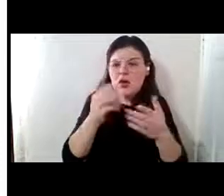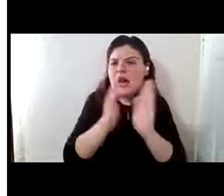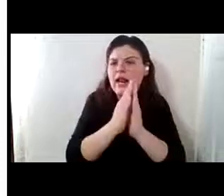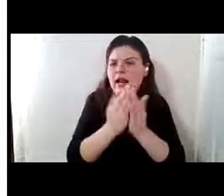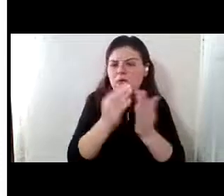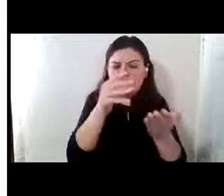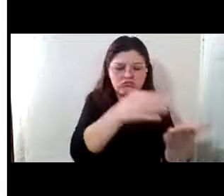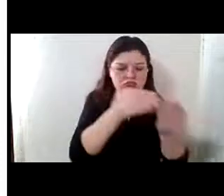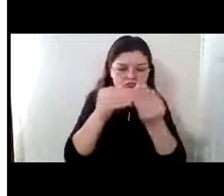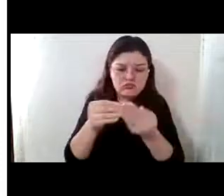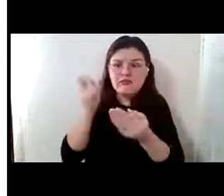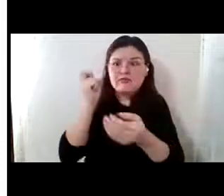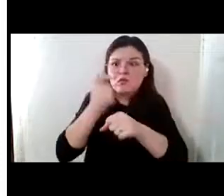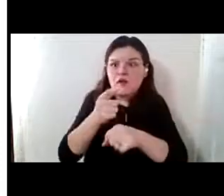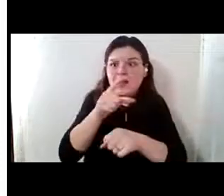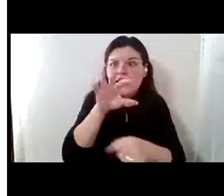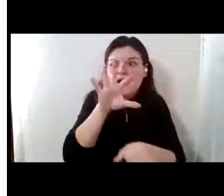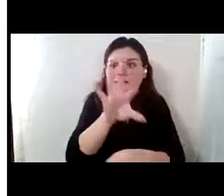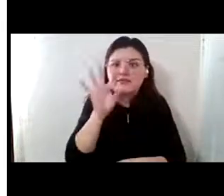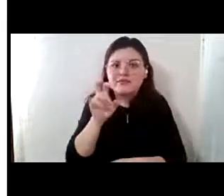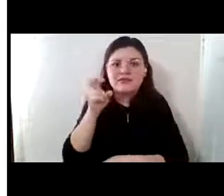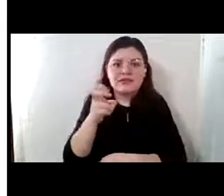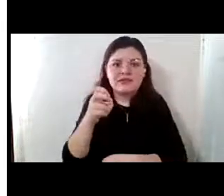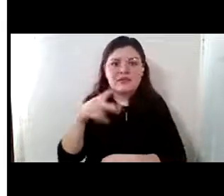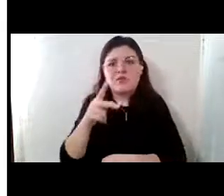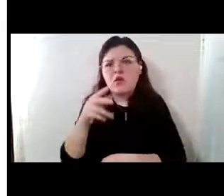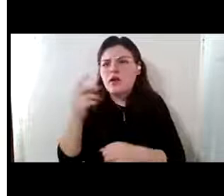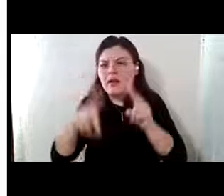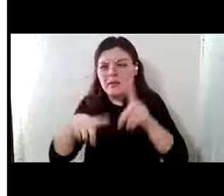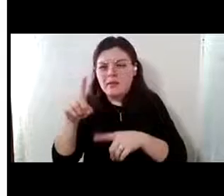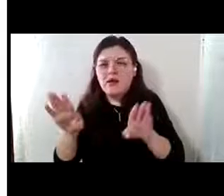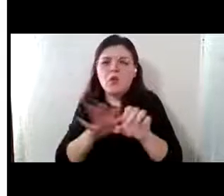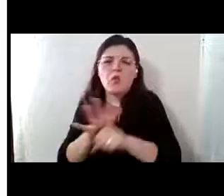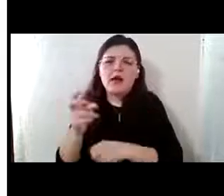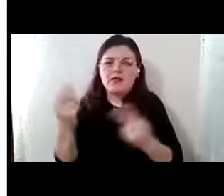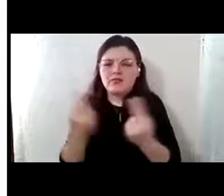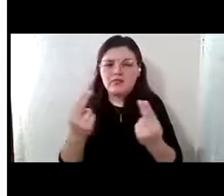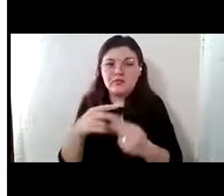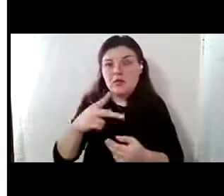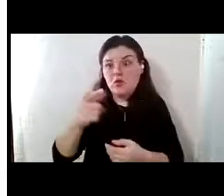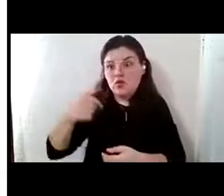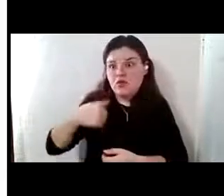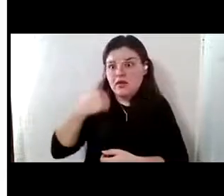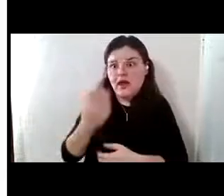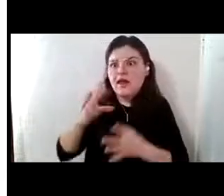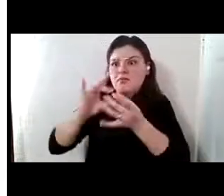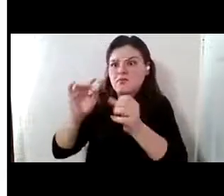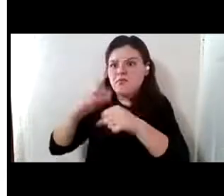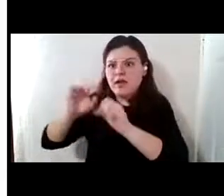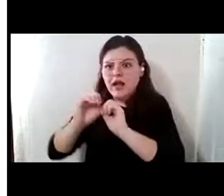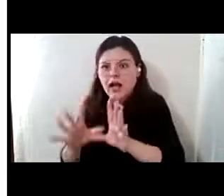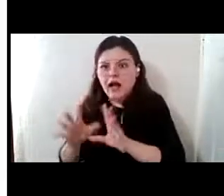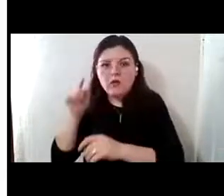necesidad. Por ejemplo, y quiero hacer un paréntesis aquí, algo bien importante es que este enfoque de lectura